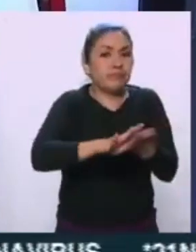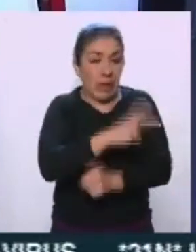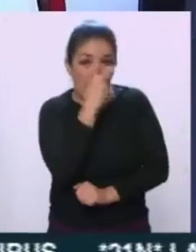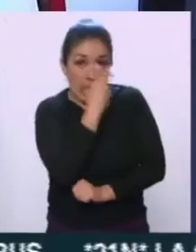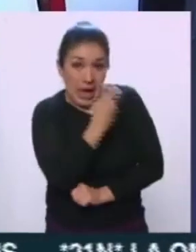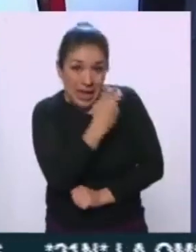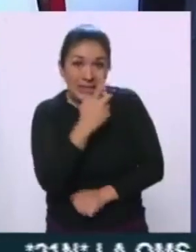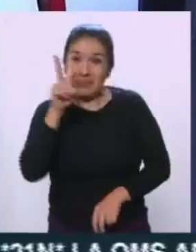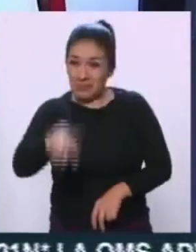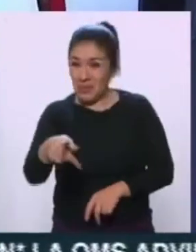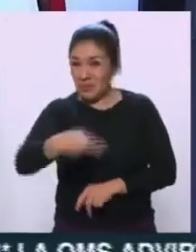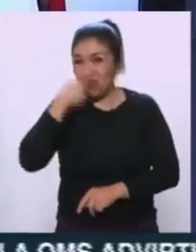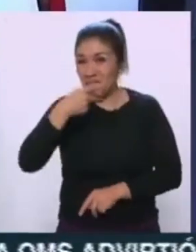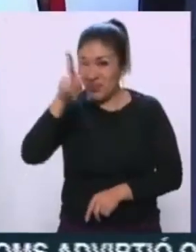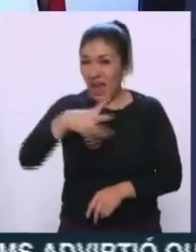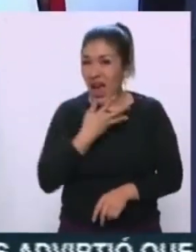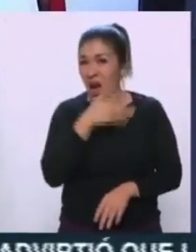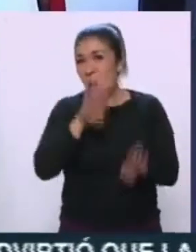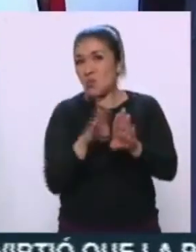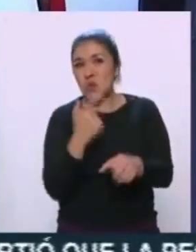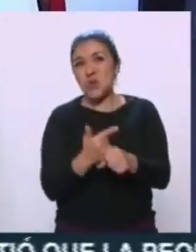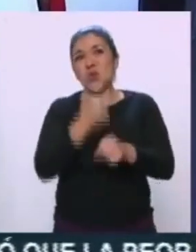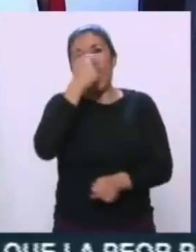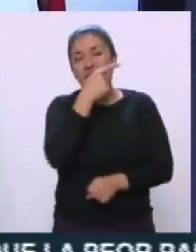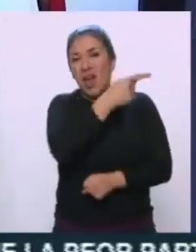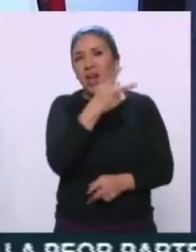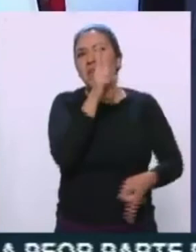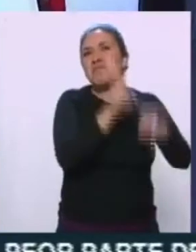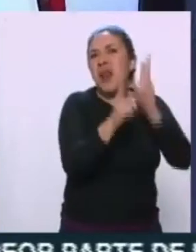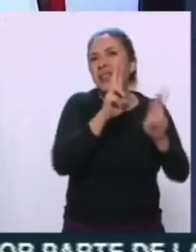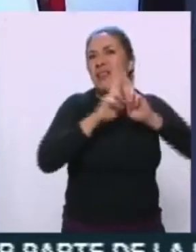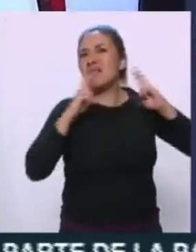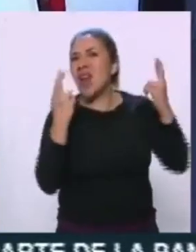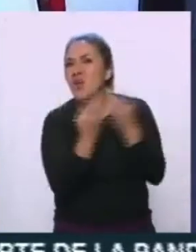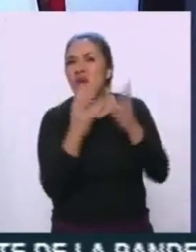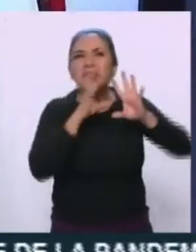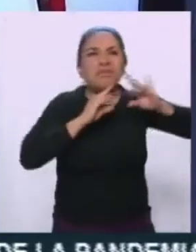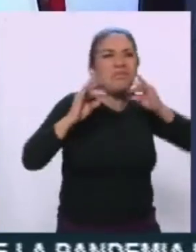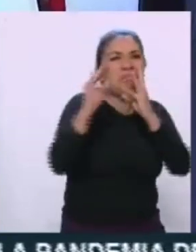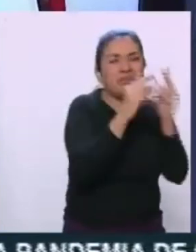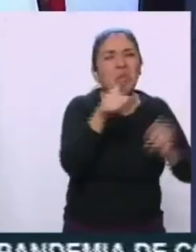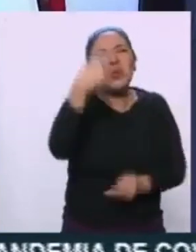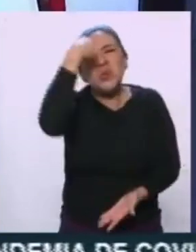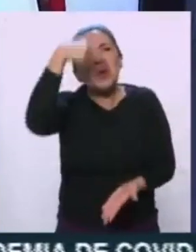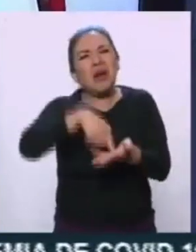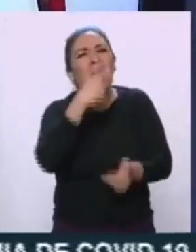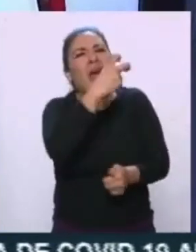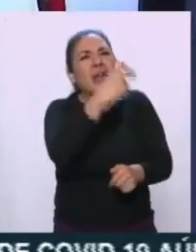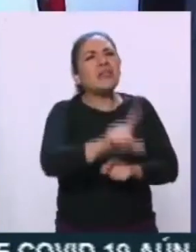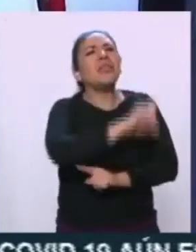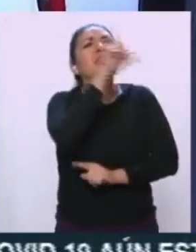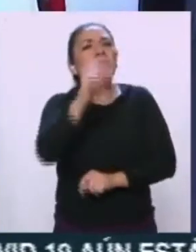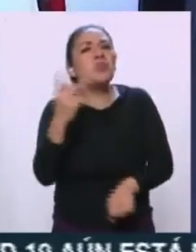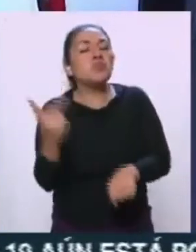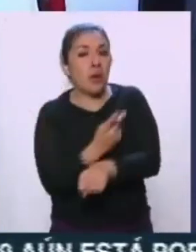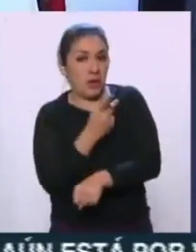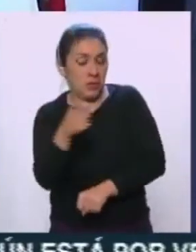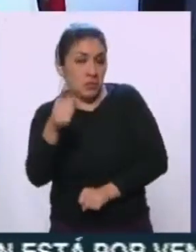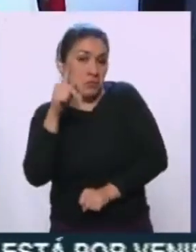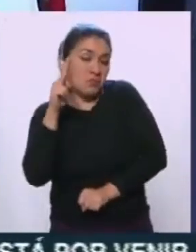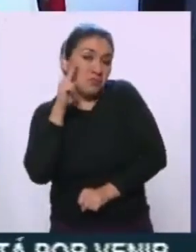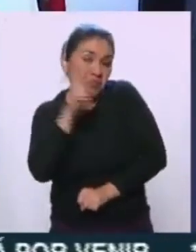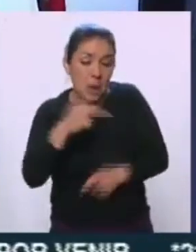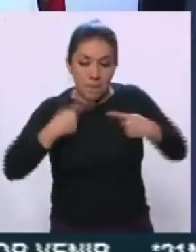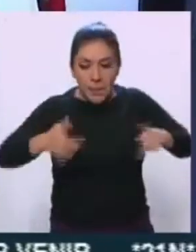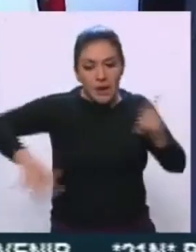de de estos complots, de estas conversaciones. ¿Cómo crees que trasciendan? ¿Hay juicio crítico por